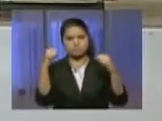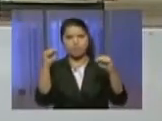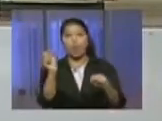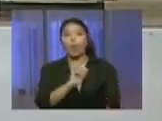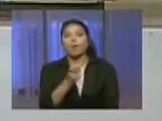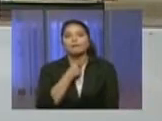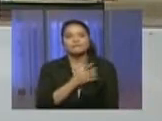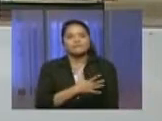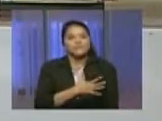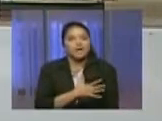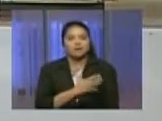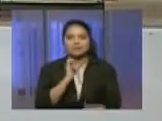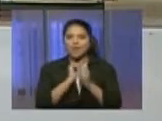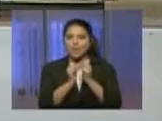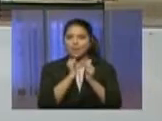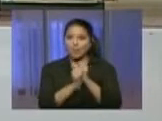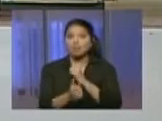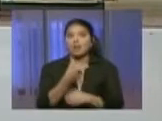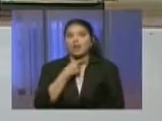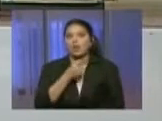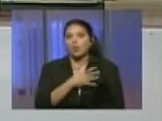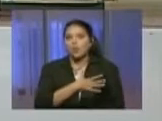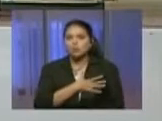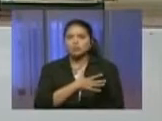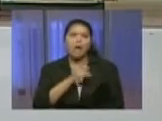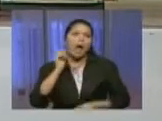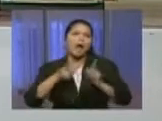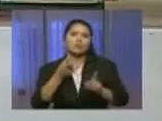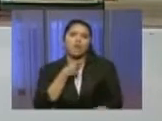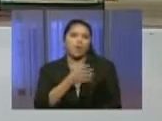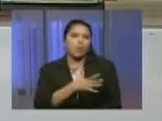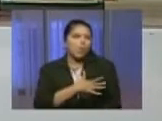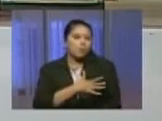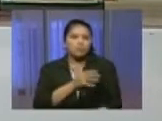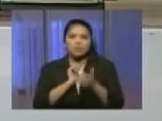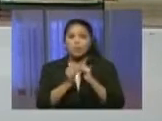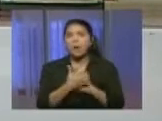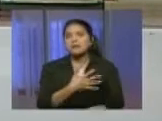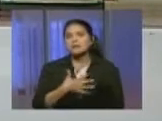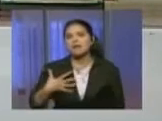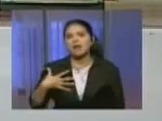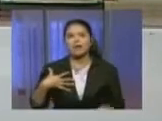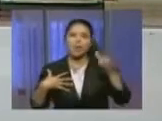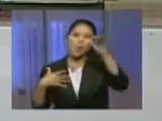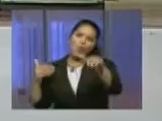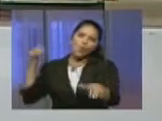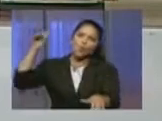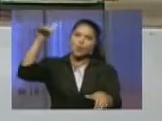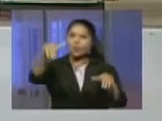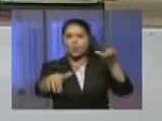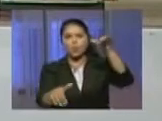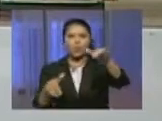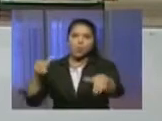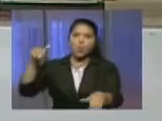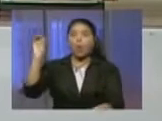un deporte de repente algunos de ustedes ama un deporte quiere ser nadador o nadadora